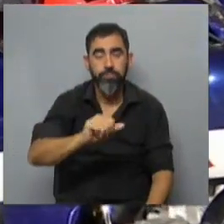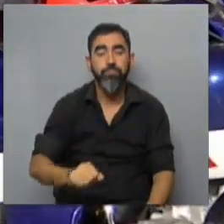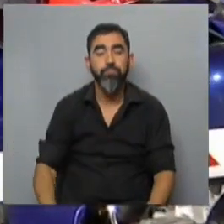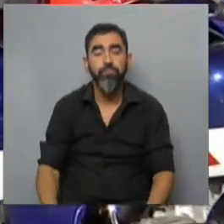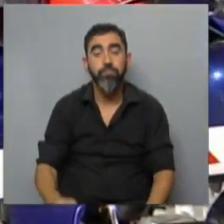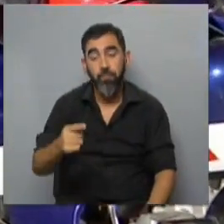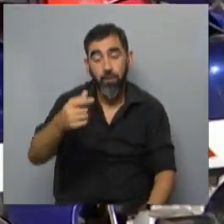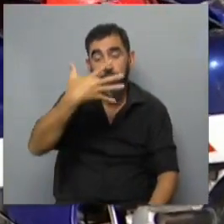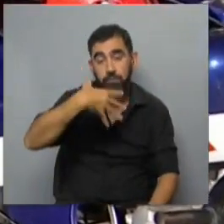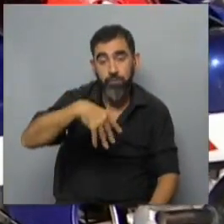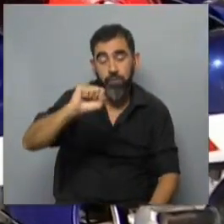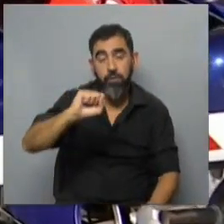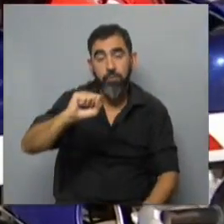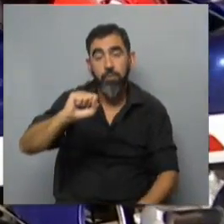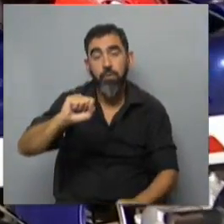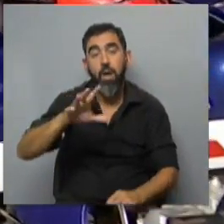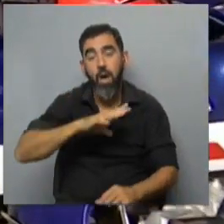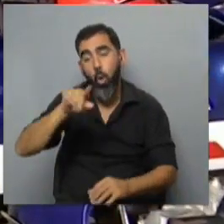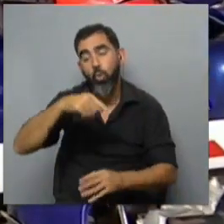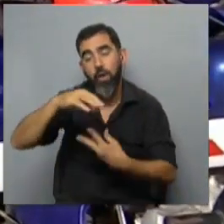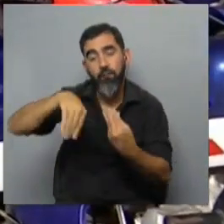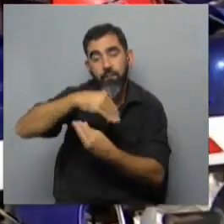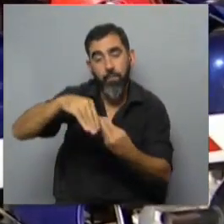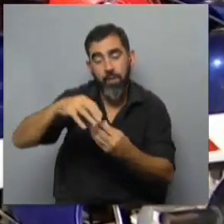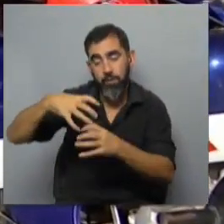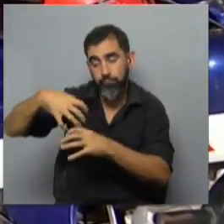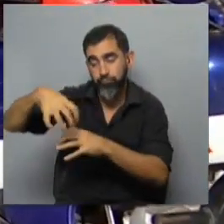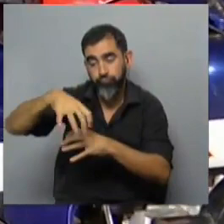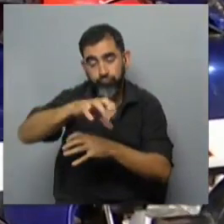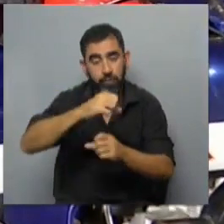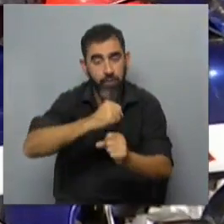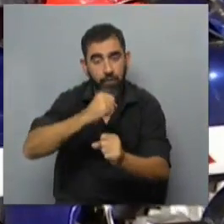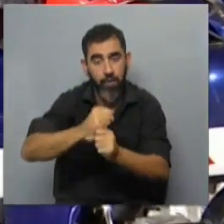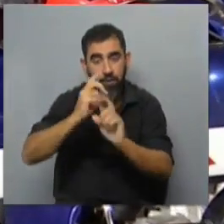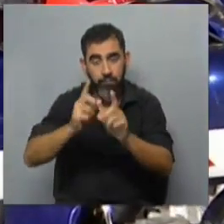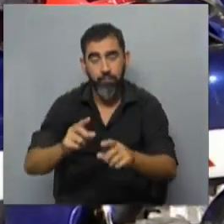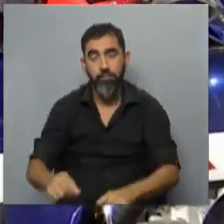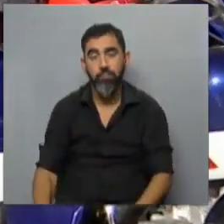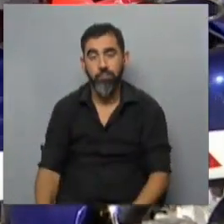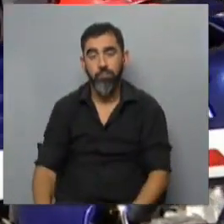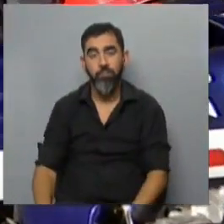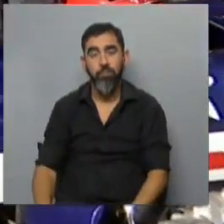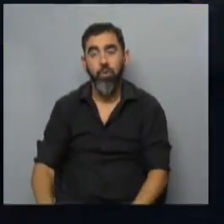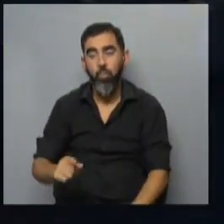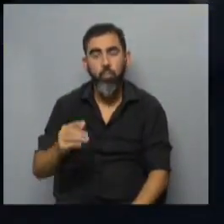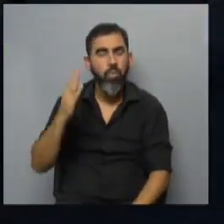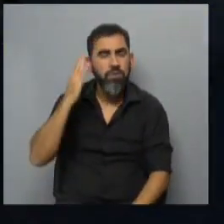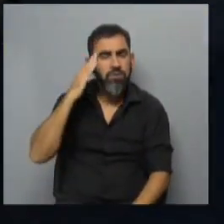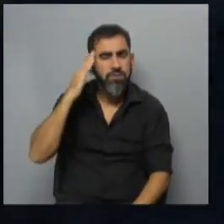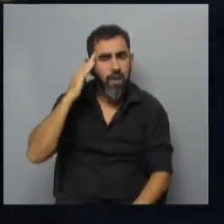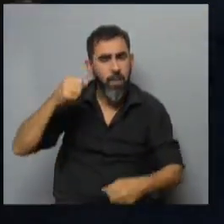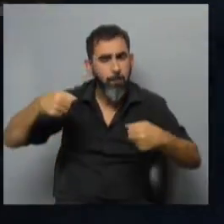nos llevamos a y ahí lo reciben otras familias y ahí trabajan con vos sabías